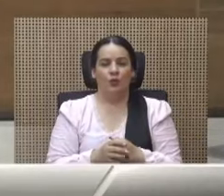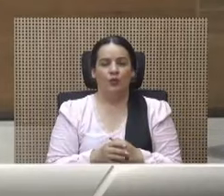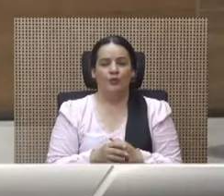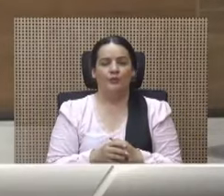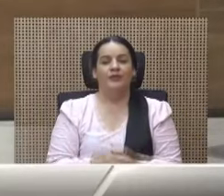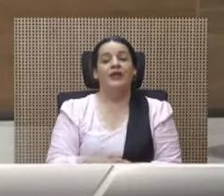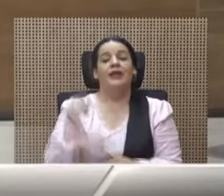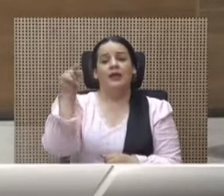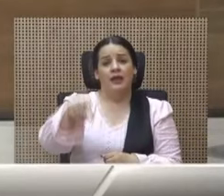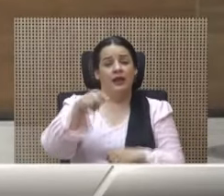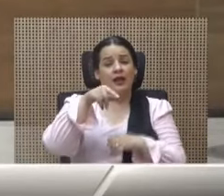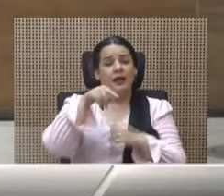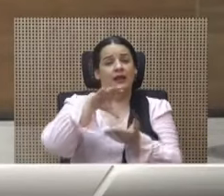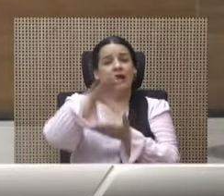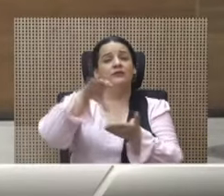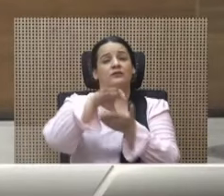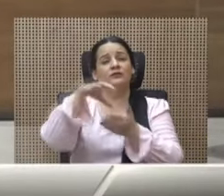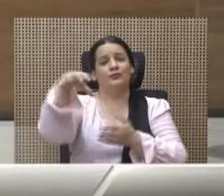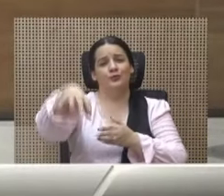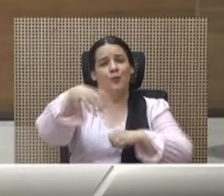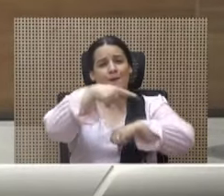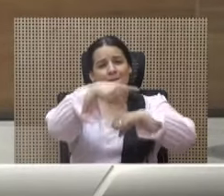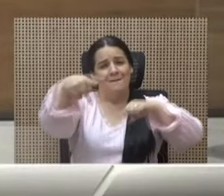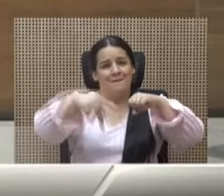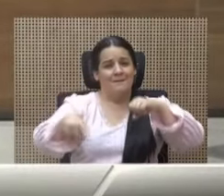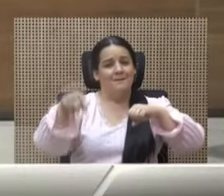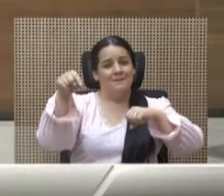Resulta que en el cantón de Pérez Zeledón tienen ya